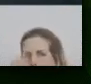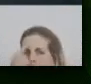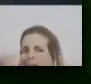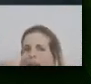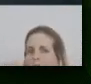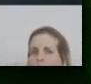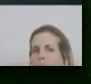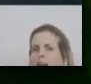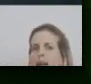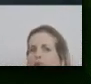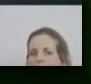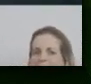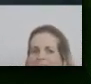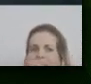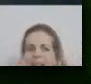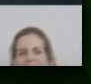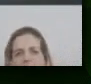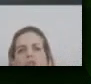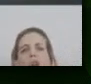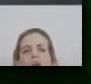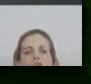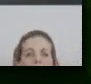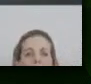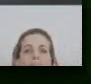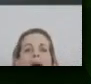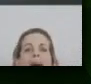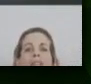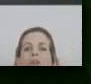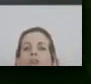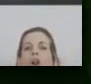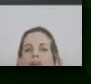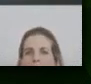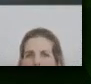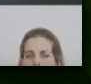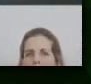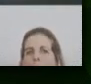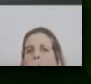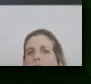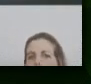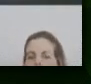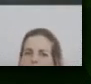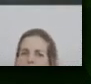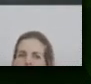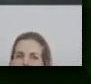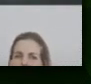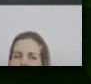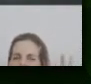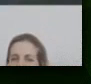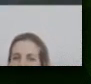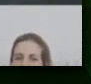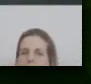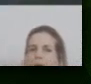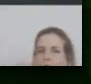sociales cambiaron, ese lugar se llama Bolivia. Y lo hicieron cuidando equilibrio fiscal, cuidando